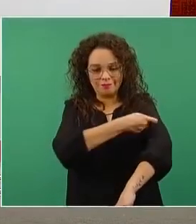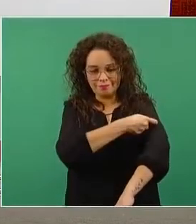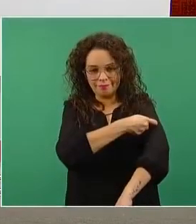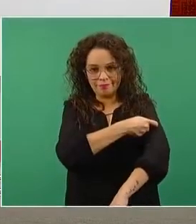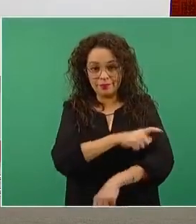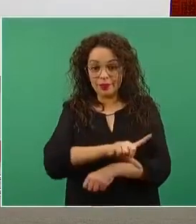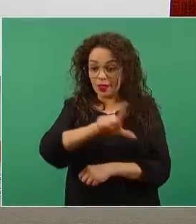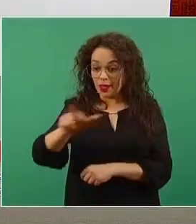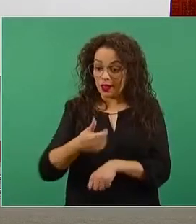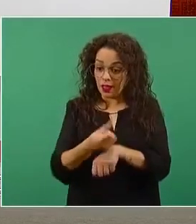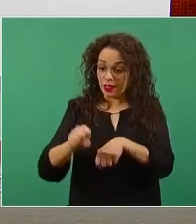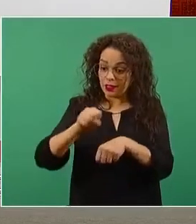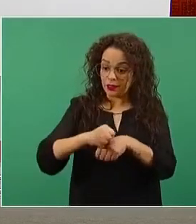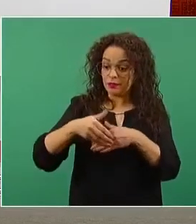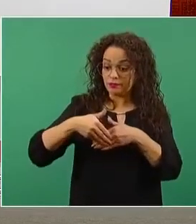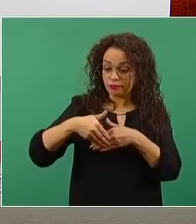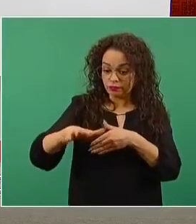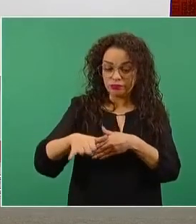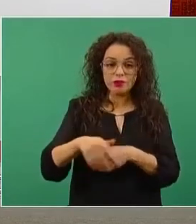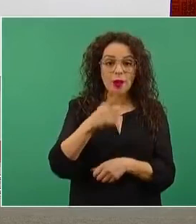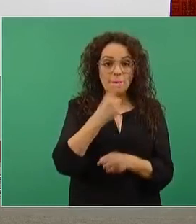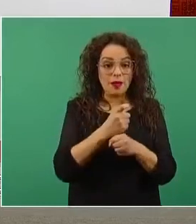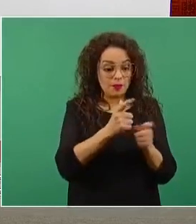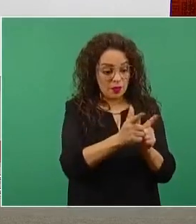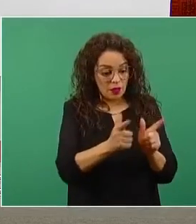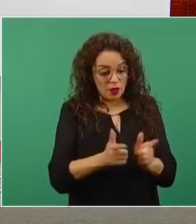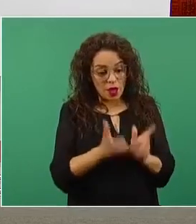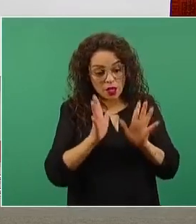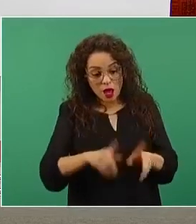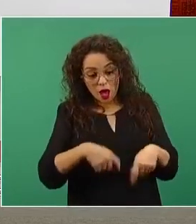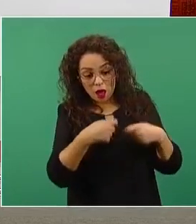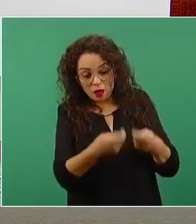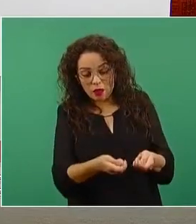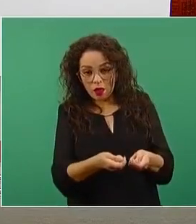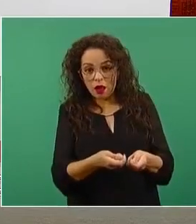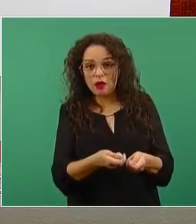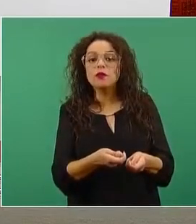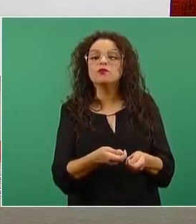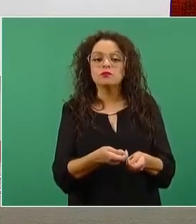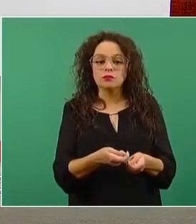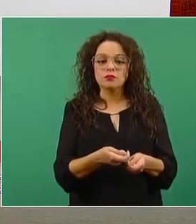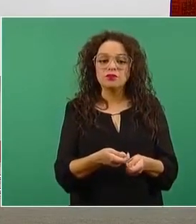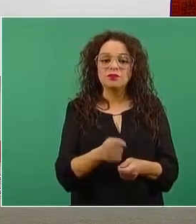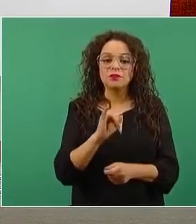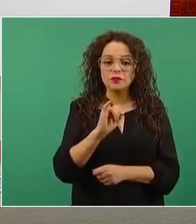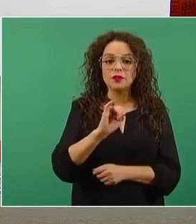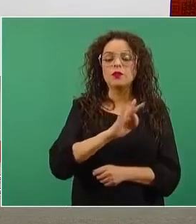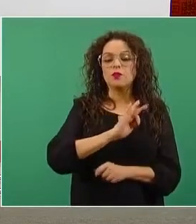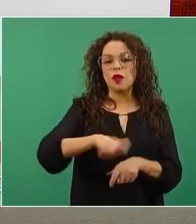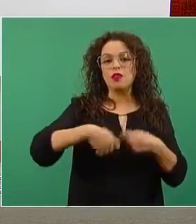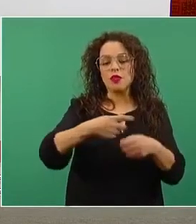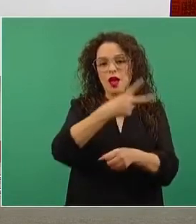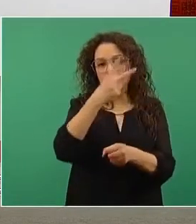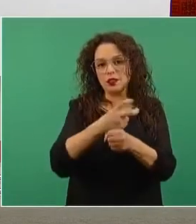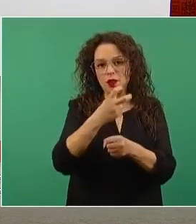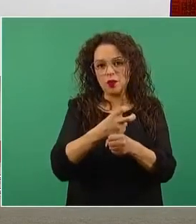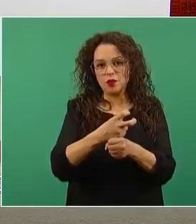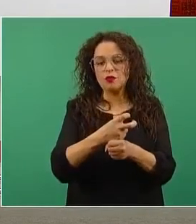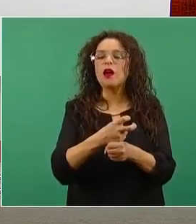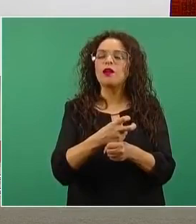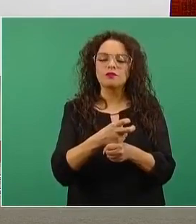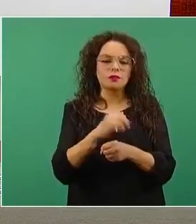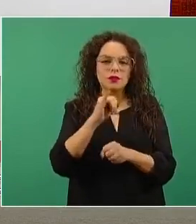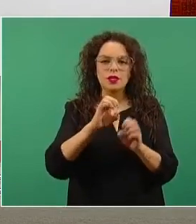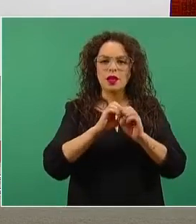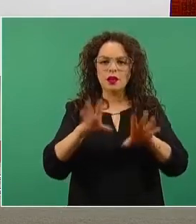cuando los primeros grupos que recibieron su primera dosis entren a la temporalidad de recibir la segunda, pues de seguro empezaremos